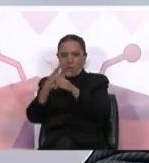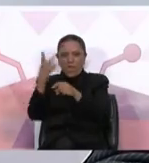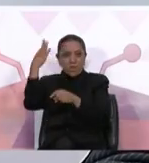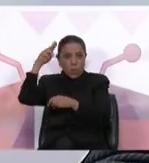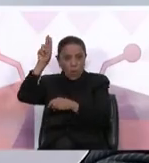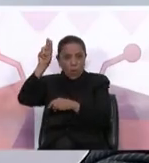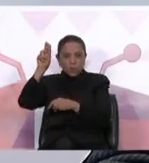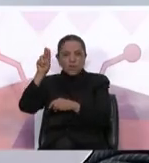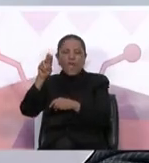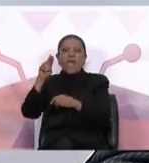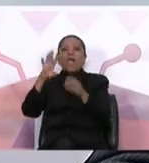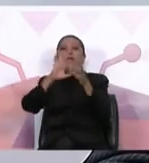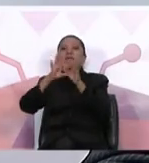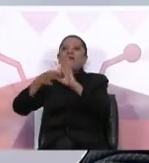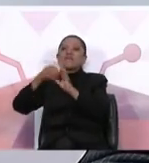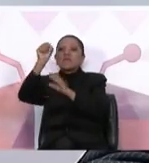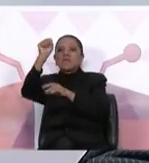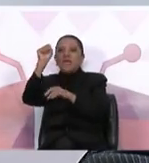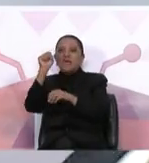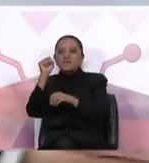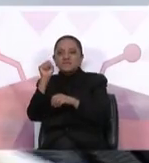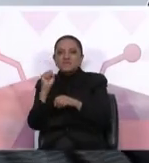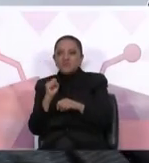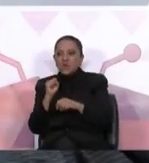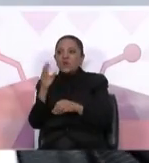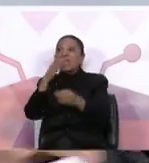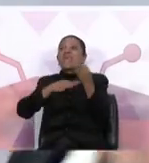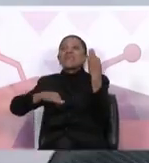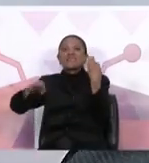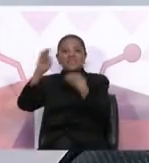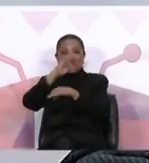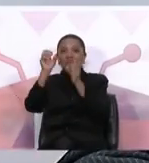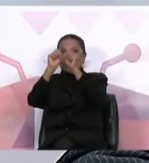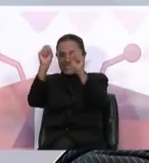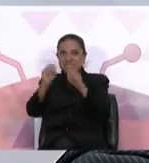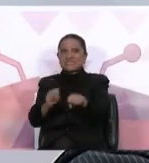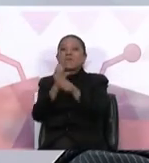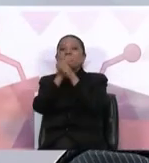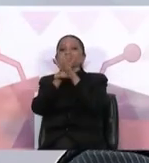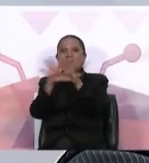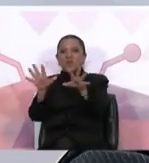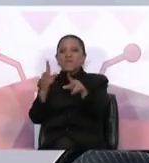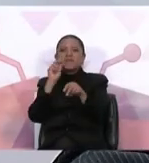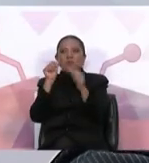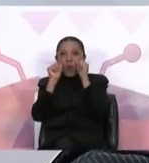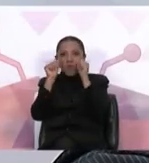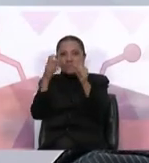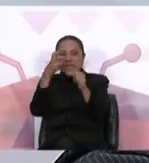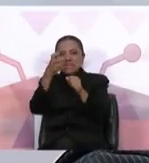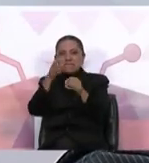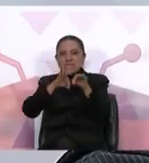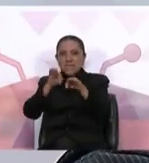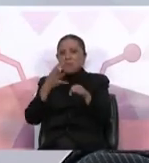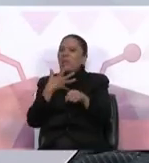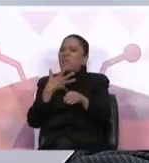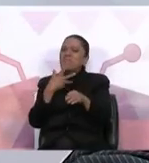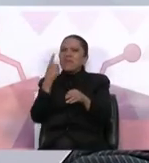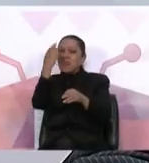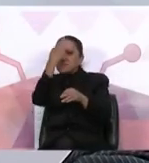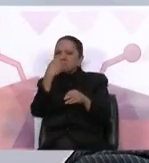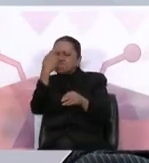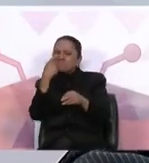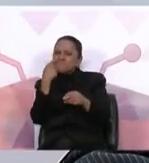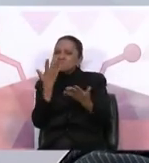y demás portales informativos que esta noche han dado cobertura a este ejercicio democrático para tener elementos de juicio conocer la